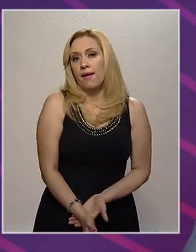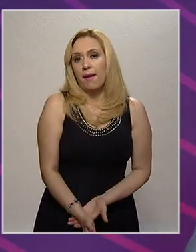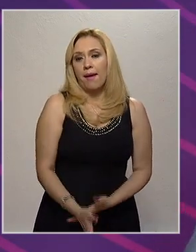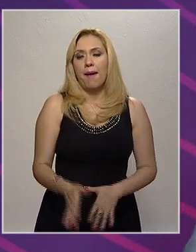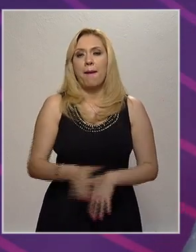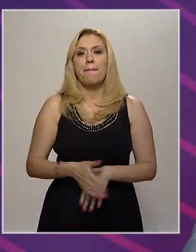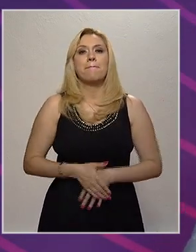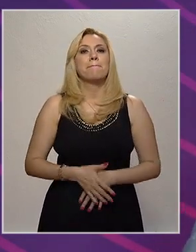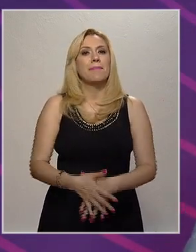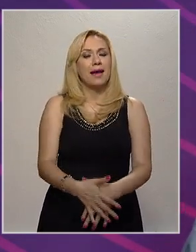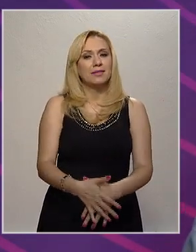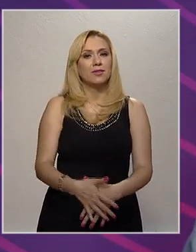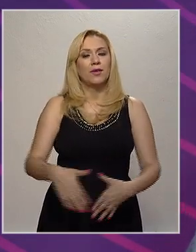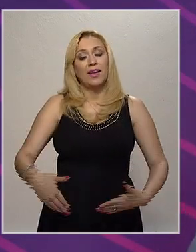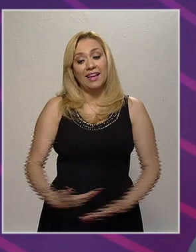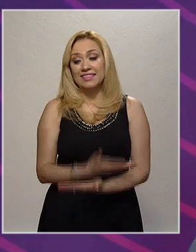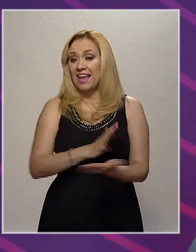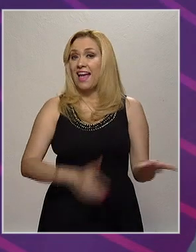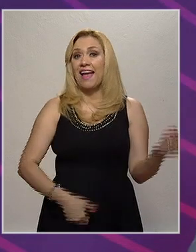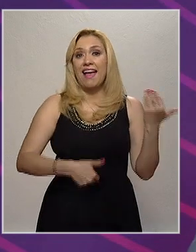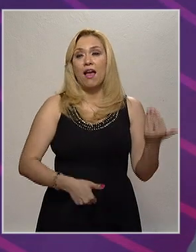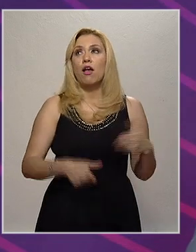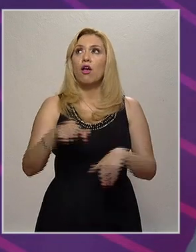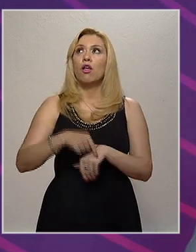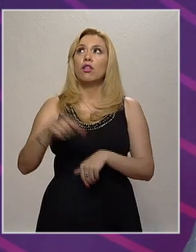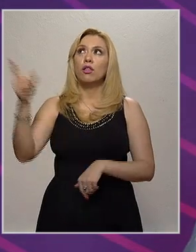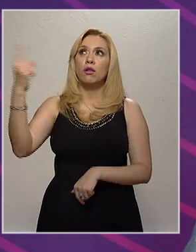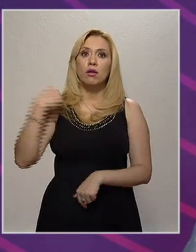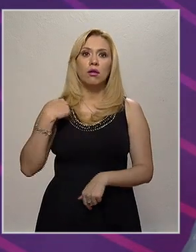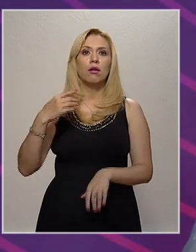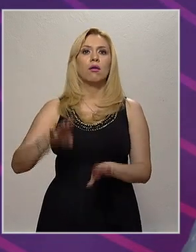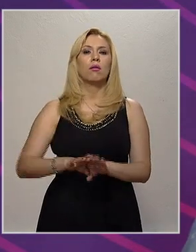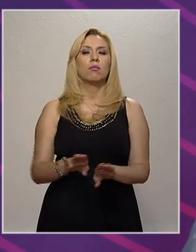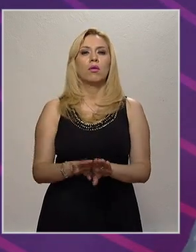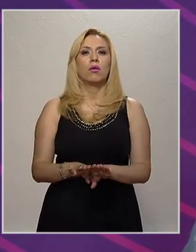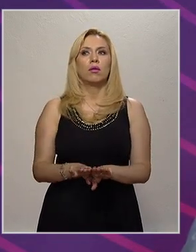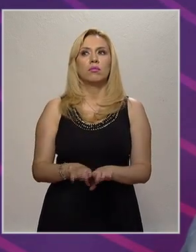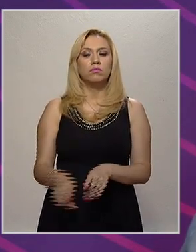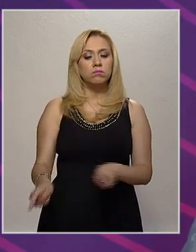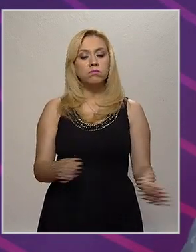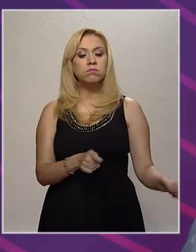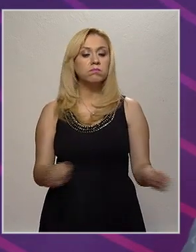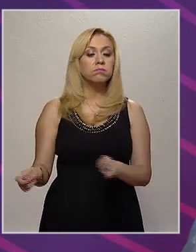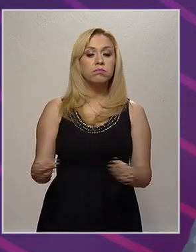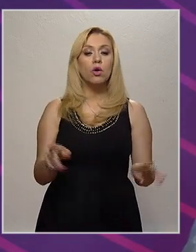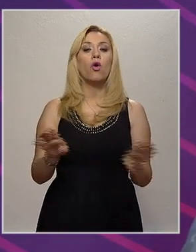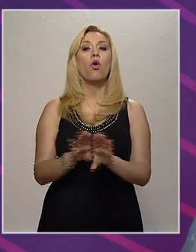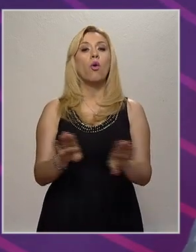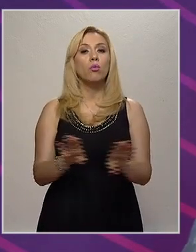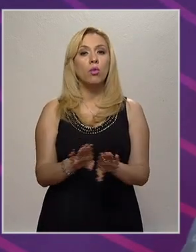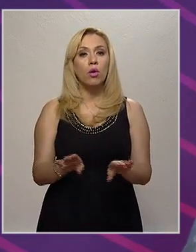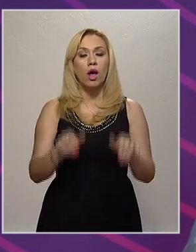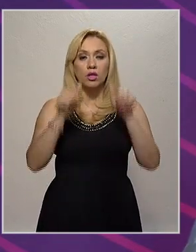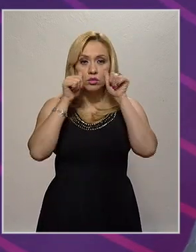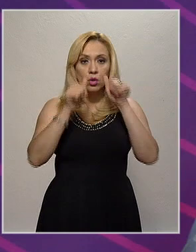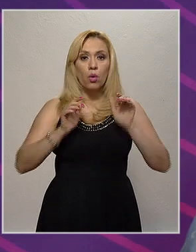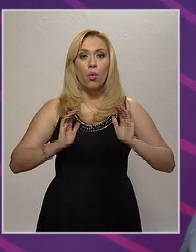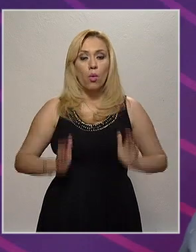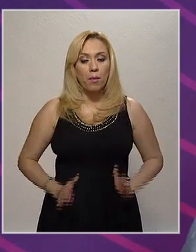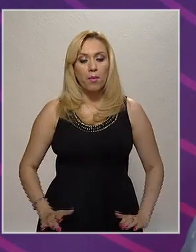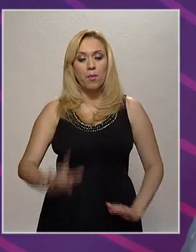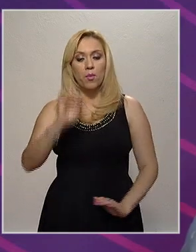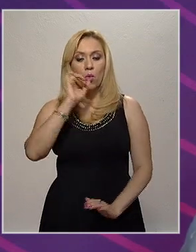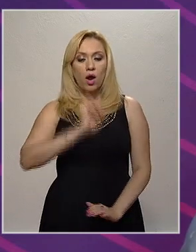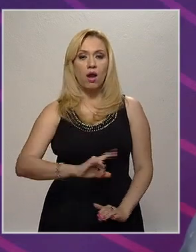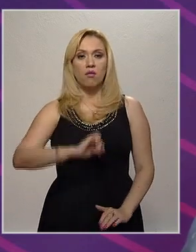y puerperio, las mujeres se ven sometidas al poder médico que se ha arrogado el derecho de definir y controlar cómo deben ser tratados los cuerpos de las mujeres,